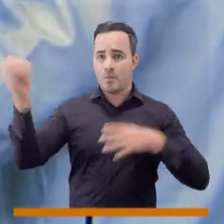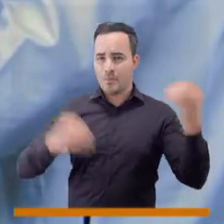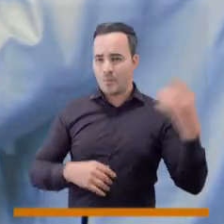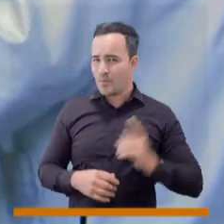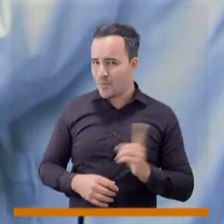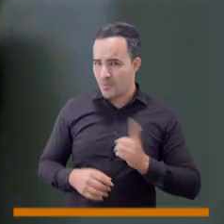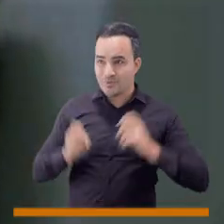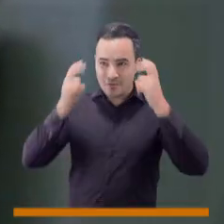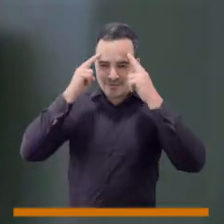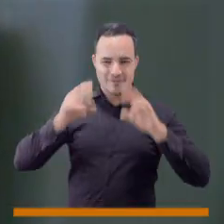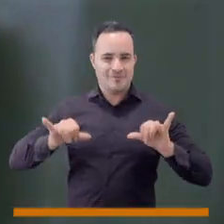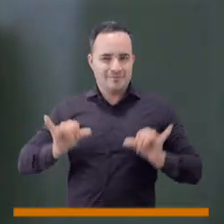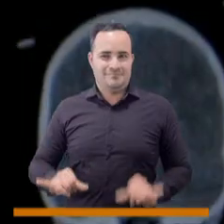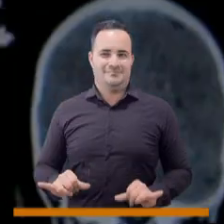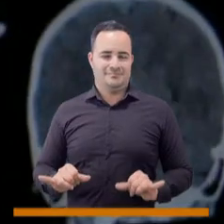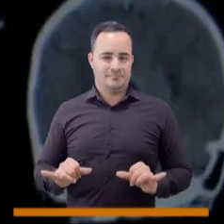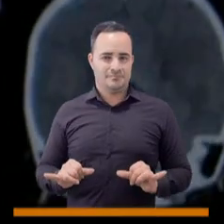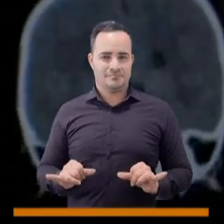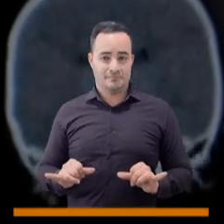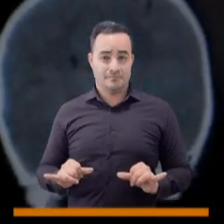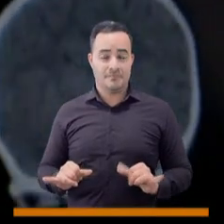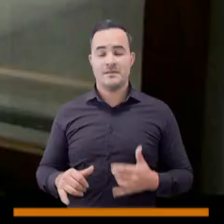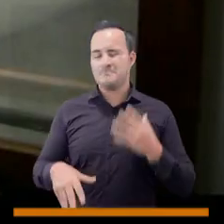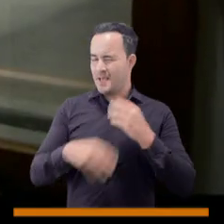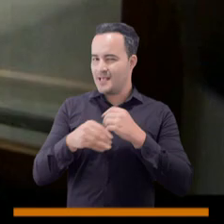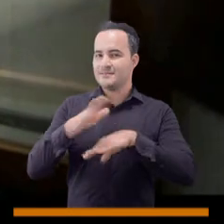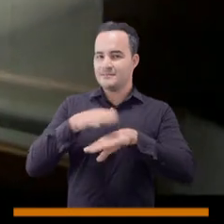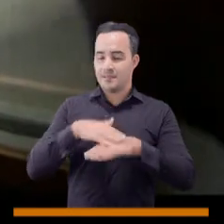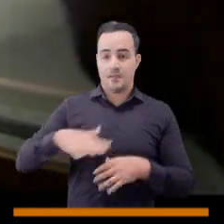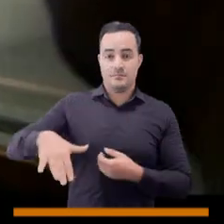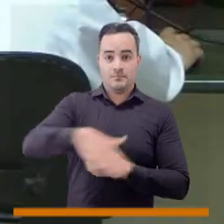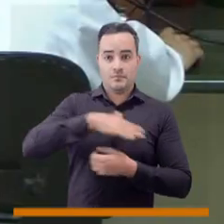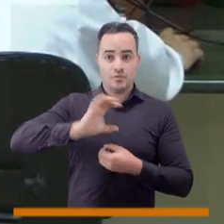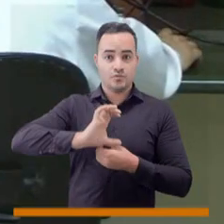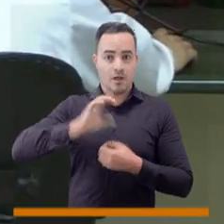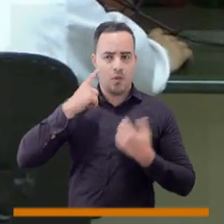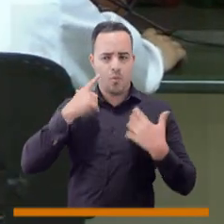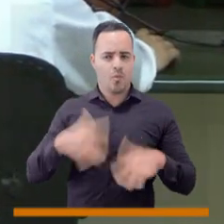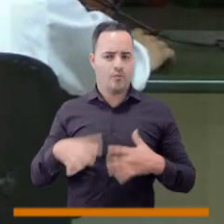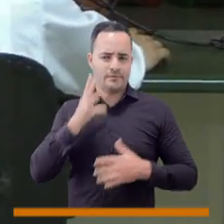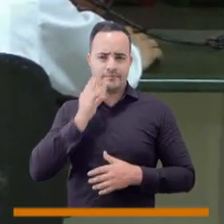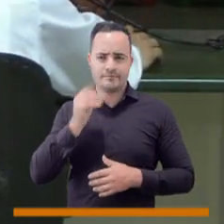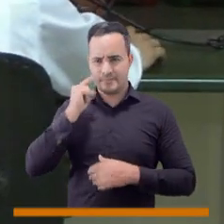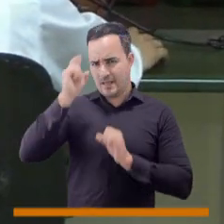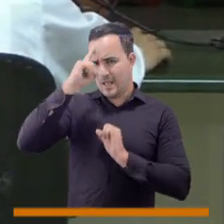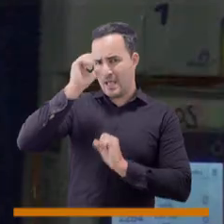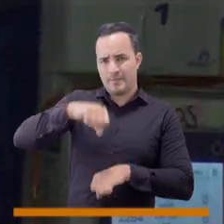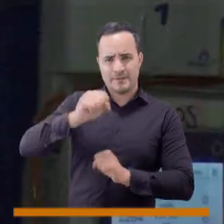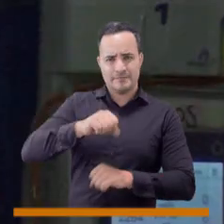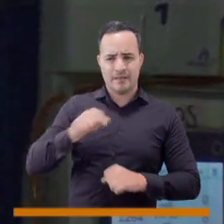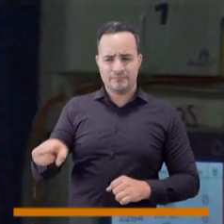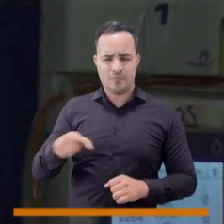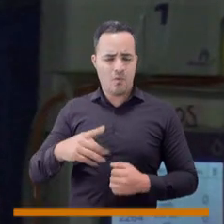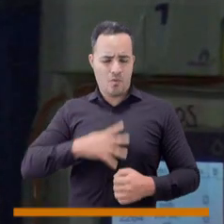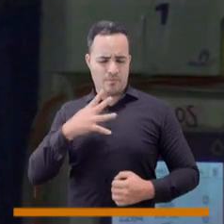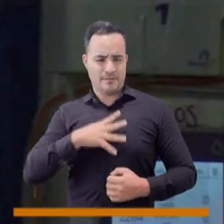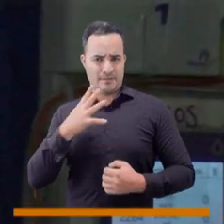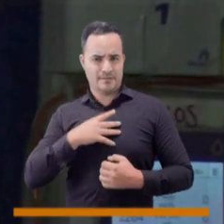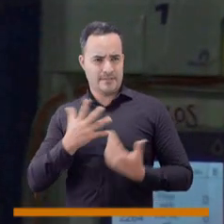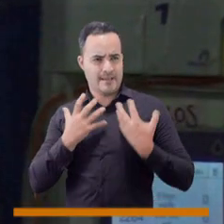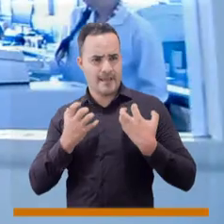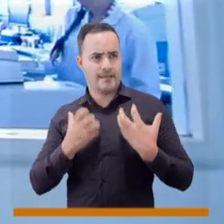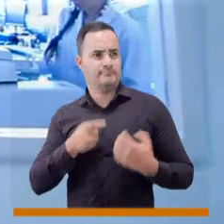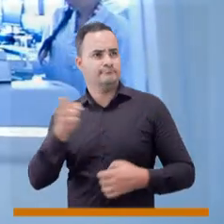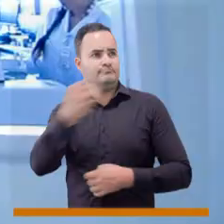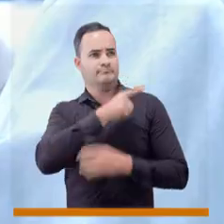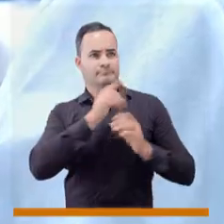fuga de conocimiento, pero adicionalmente, Catherine, miren, esto es una ciudad que tiene una capacidad experimental de pensamiento y de desarrollo competitivo